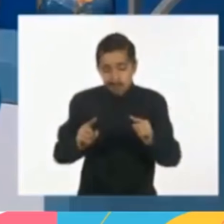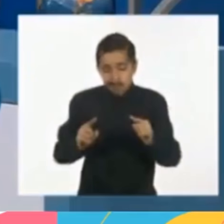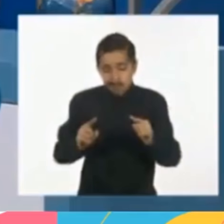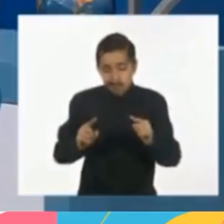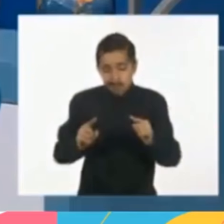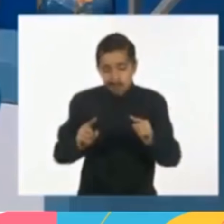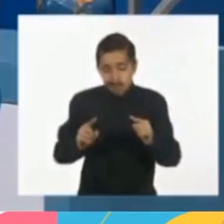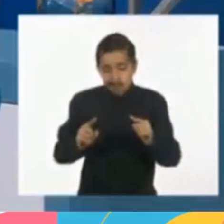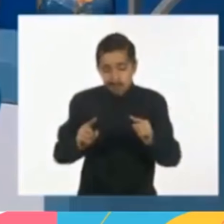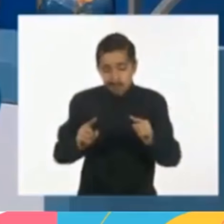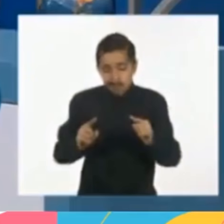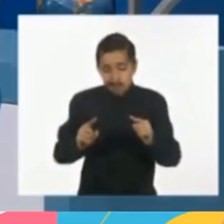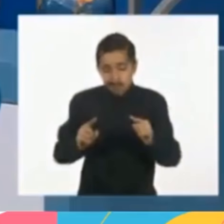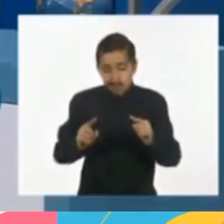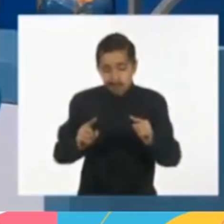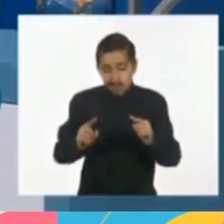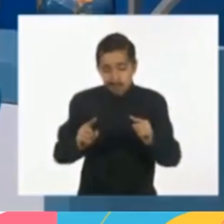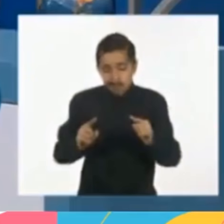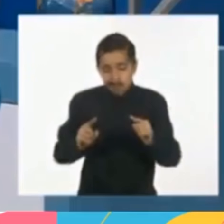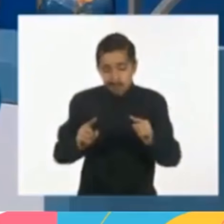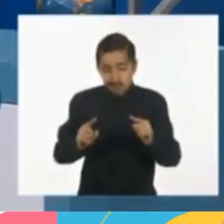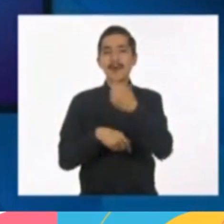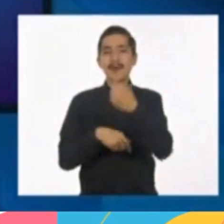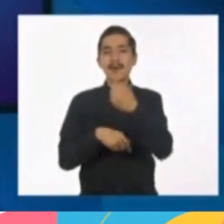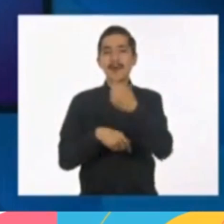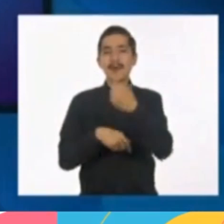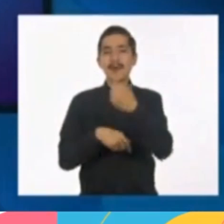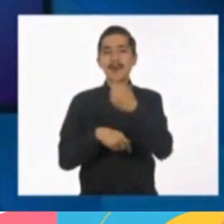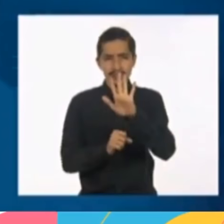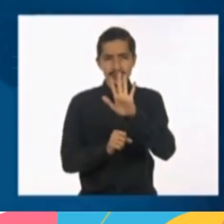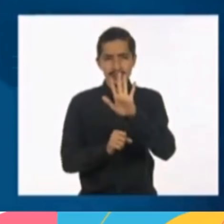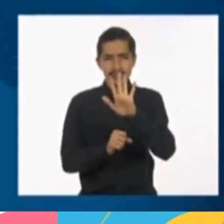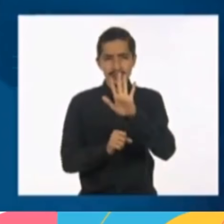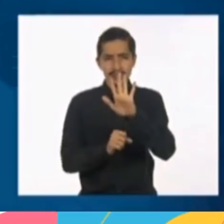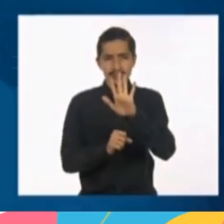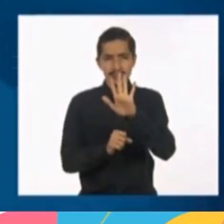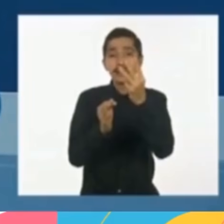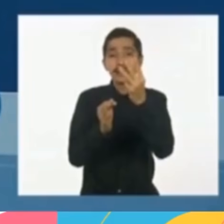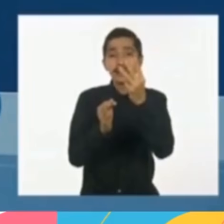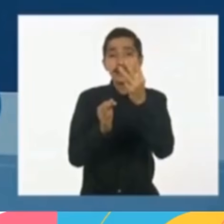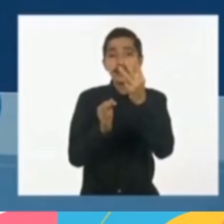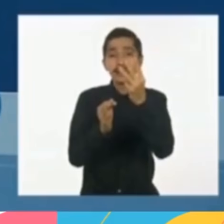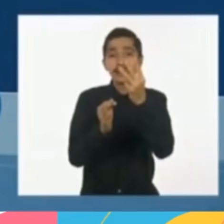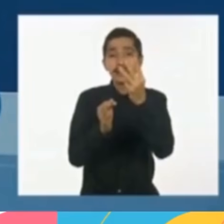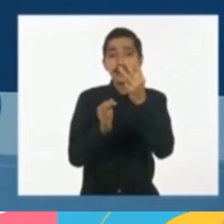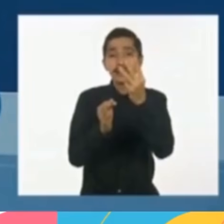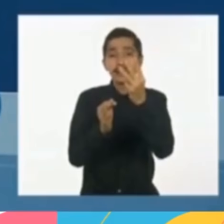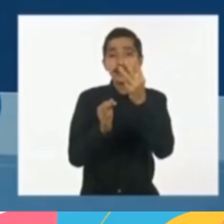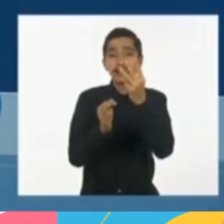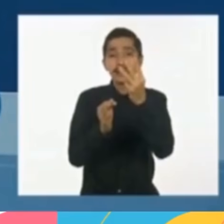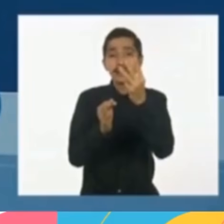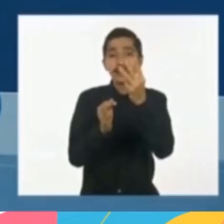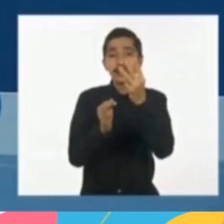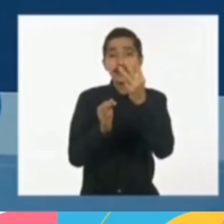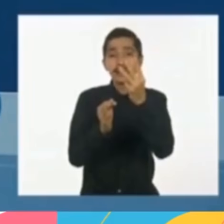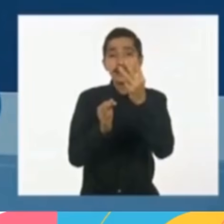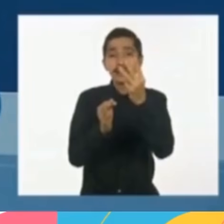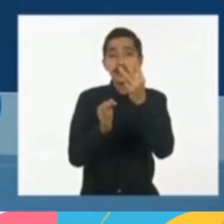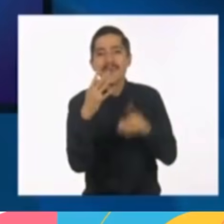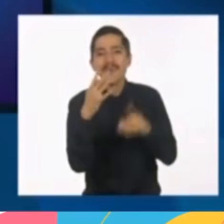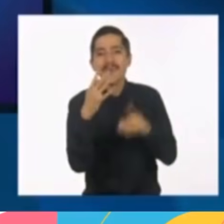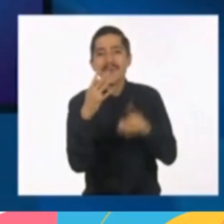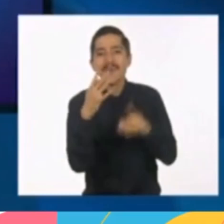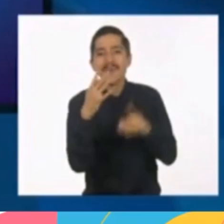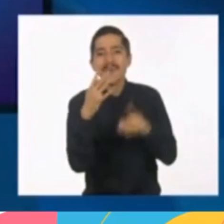si siempre cuando se forma una línea perpendicular pregunta 1 que es un triángulo un triángulo es una figura geométrica que consta de tres lados